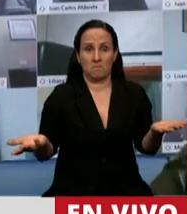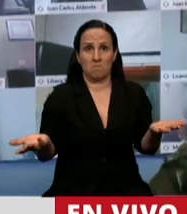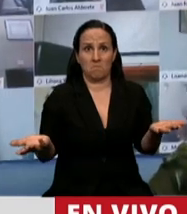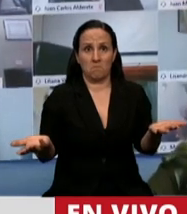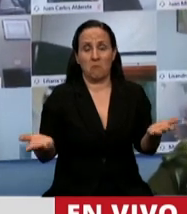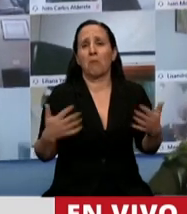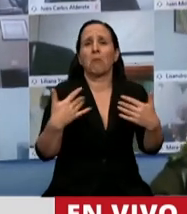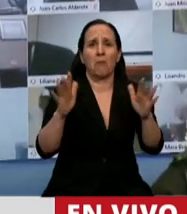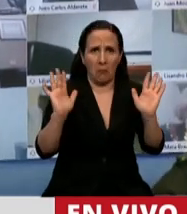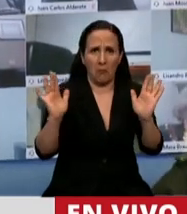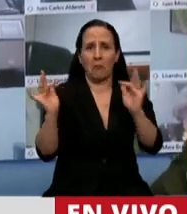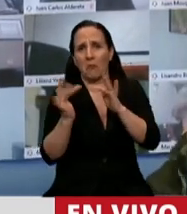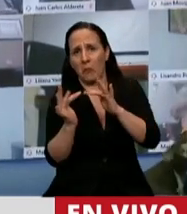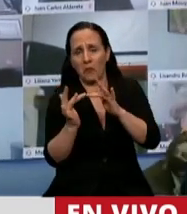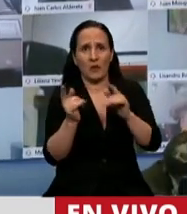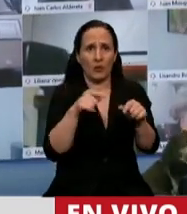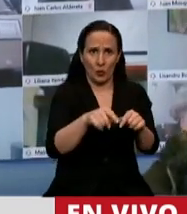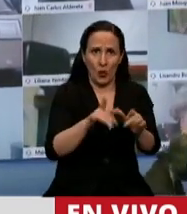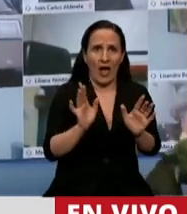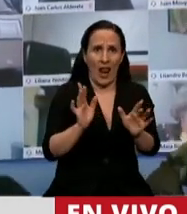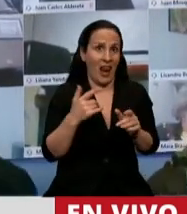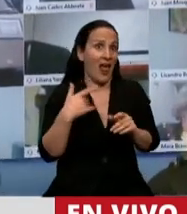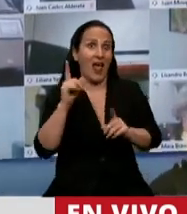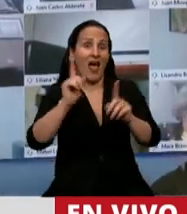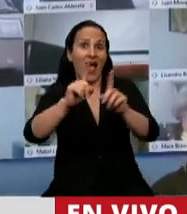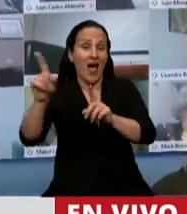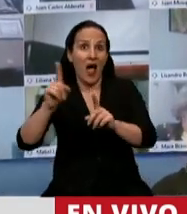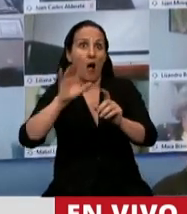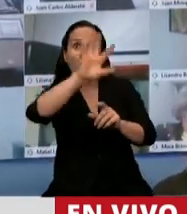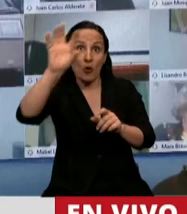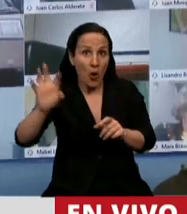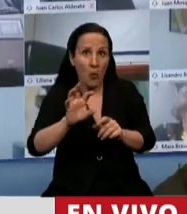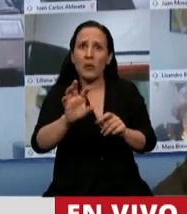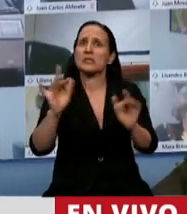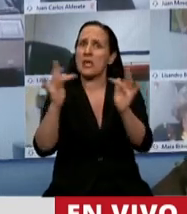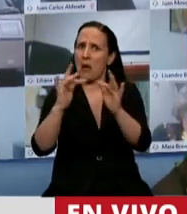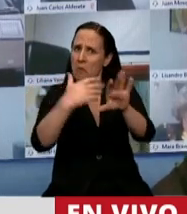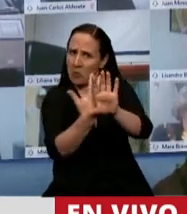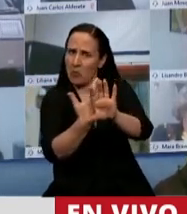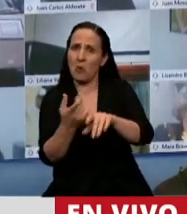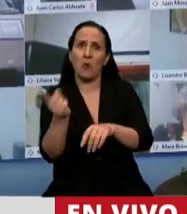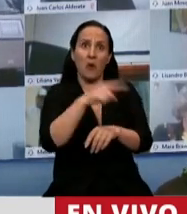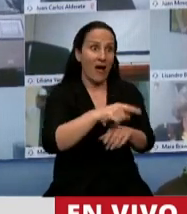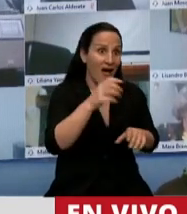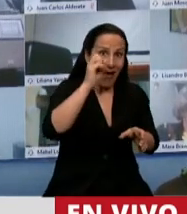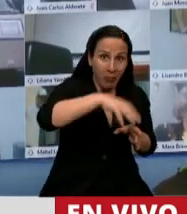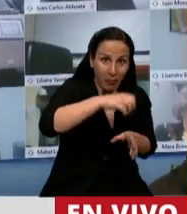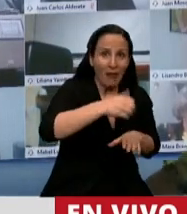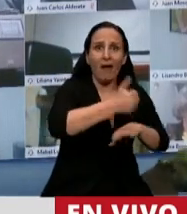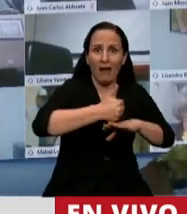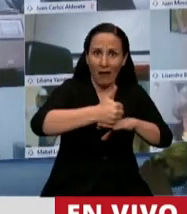indistintamente, virtuales los que estuviéramos en nuestros lugares, en nuestras provincias, presenciales los que estuvieran en el